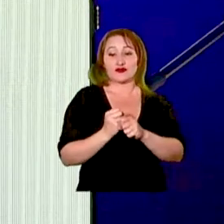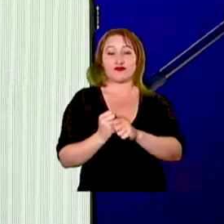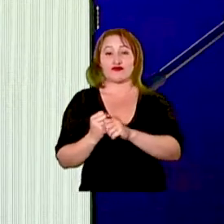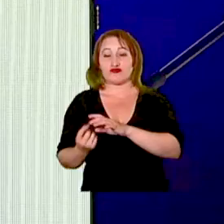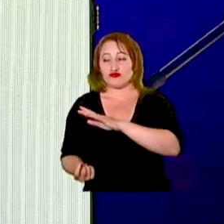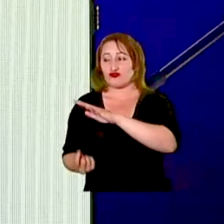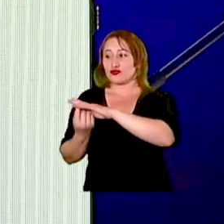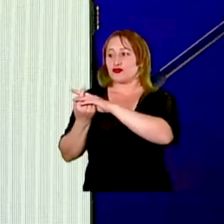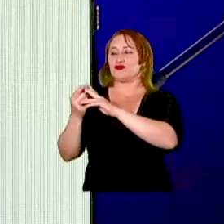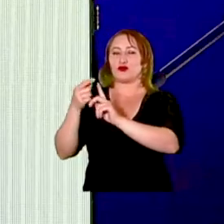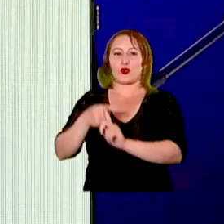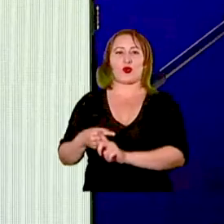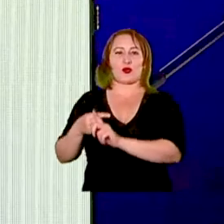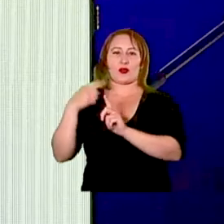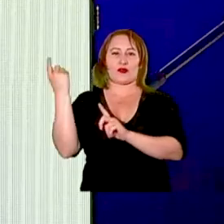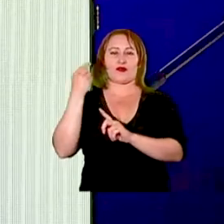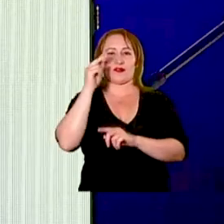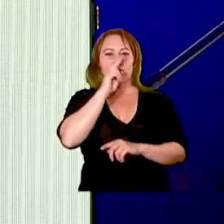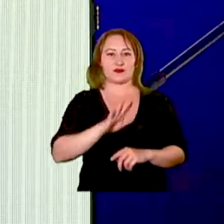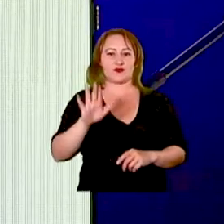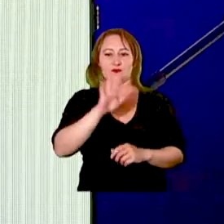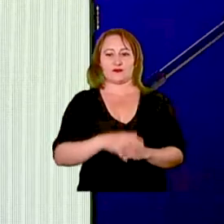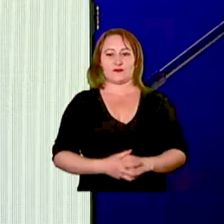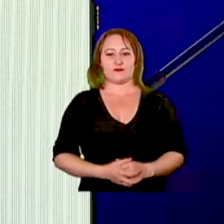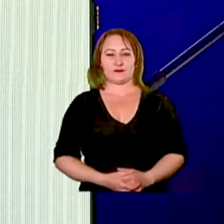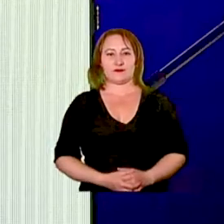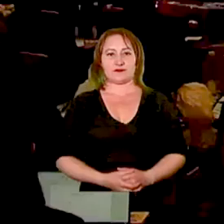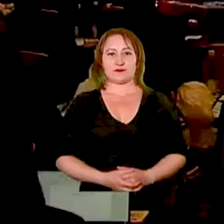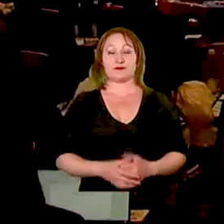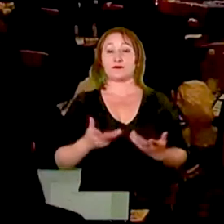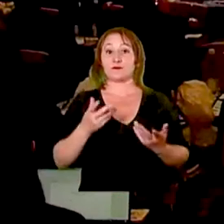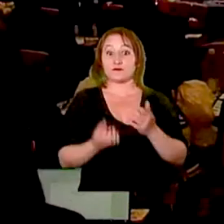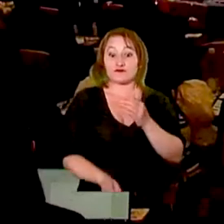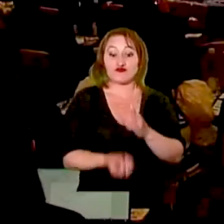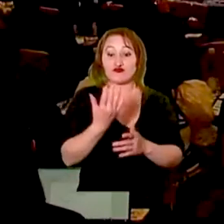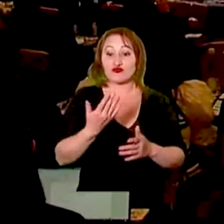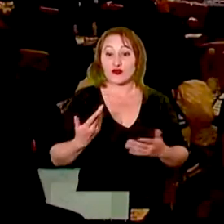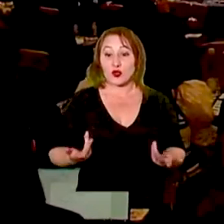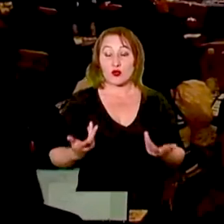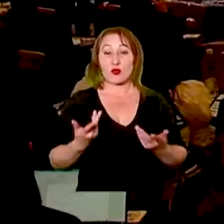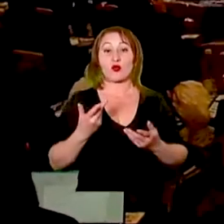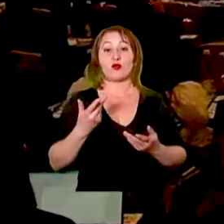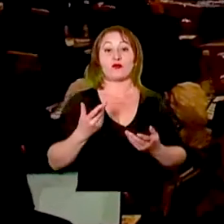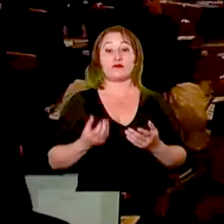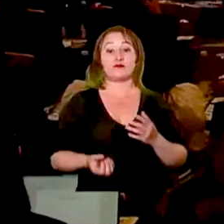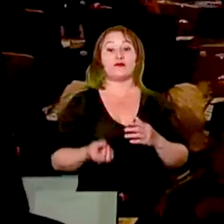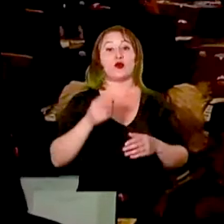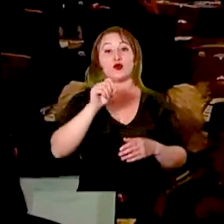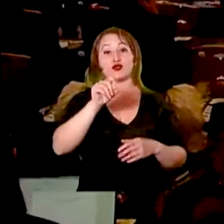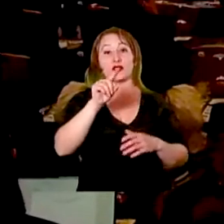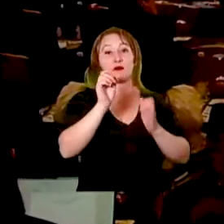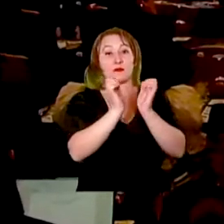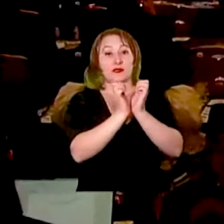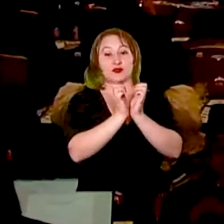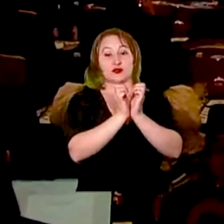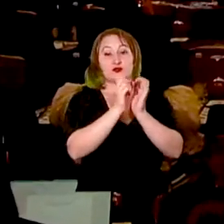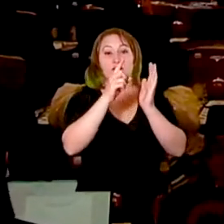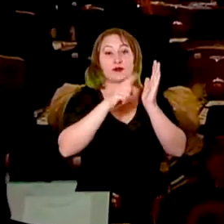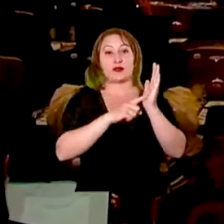creación de la Procuraduría General de la Nación. Su creación fue realizada el 11